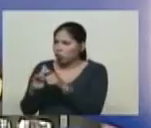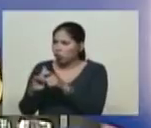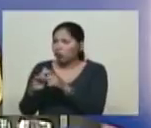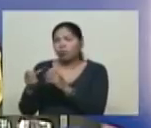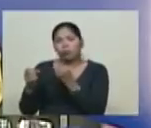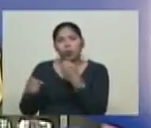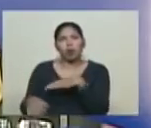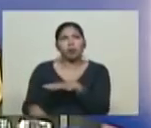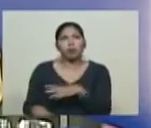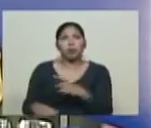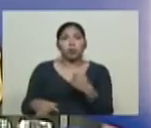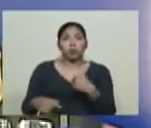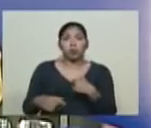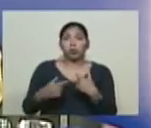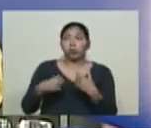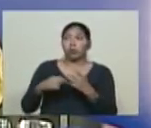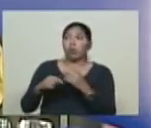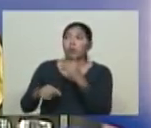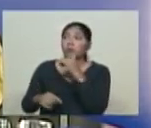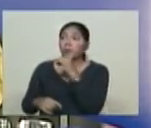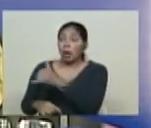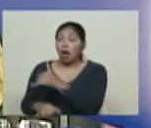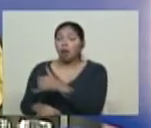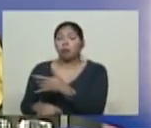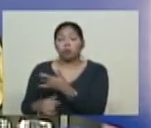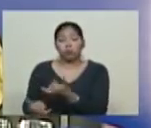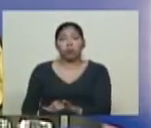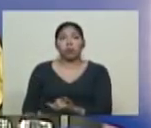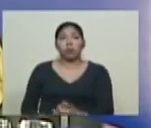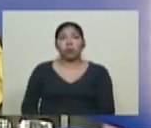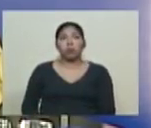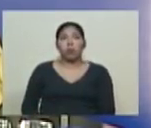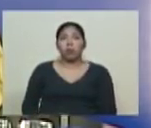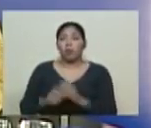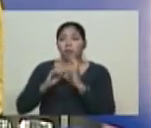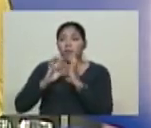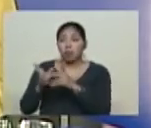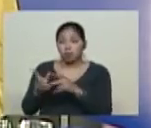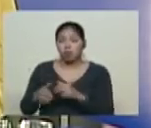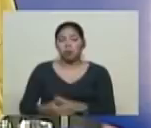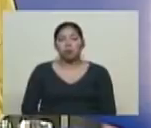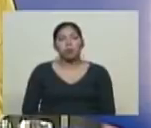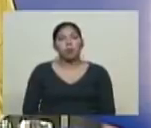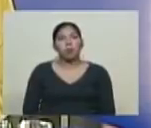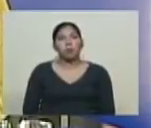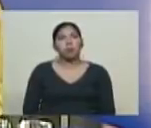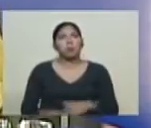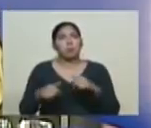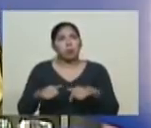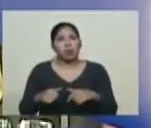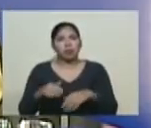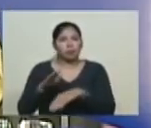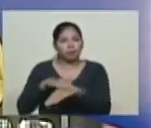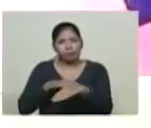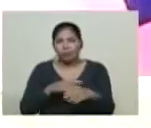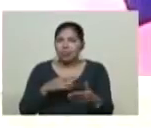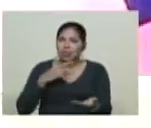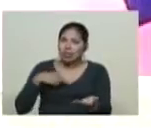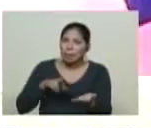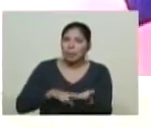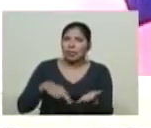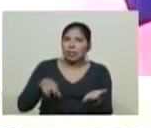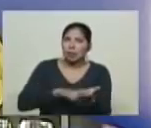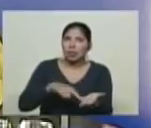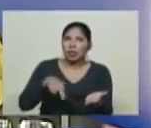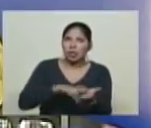Bueno, transmítale inmediatamente a Jorge Rodríguez. Y a ustedes hay que repetir, publicitar mucho, ministro de Salud,